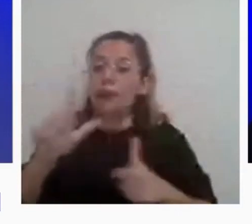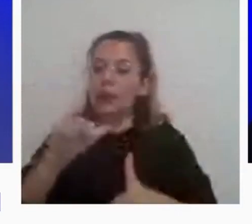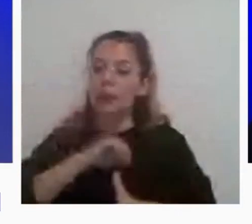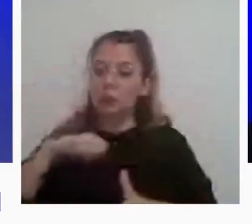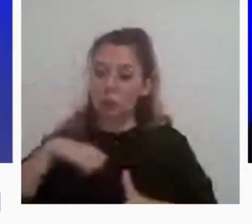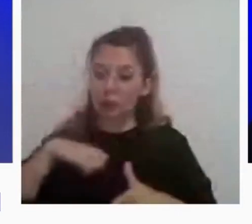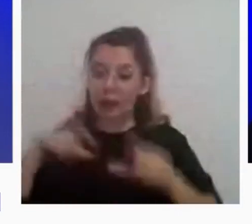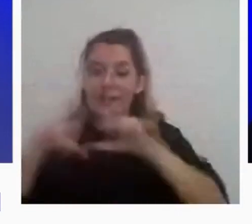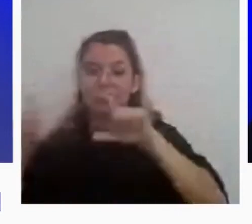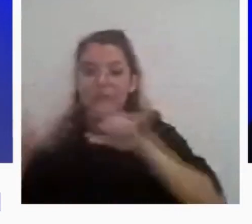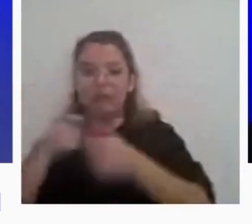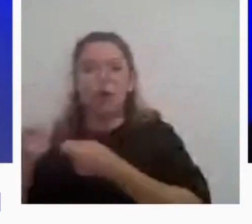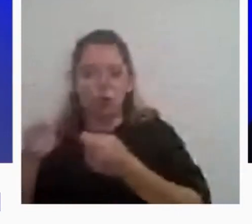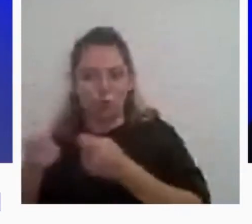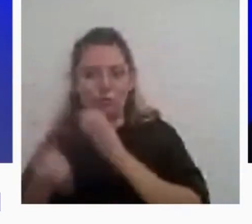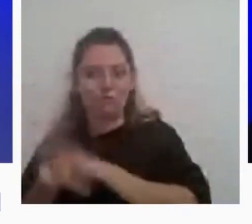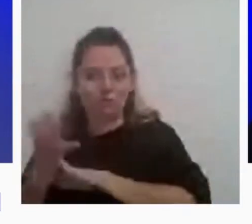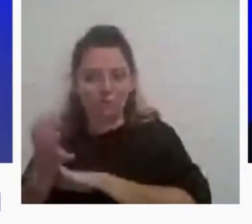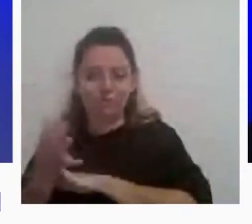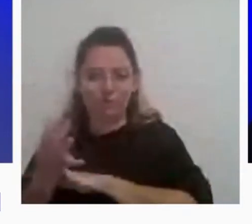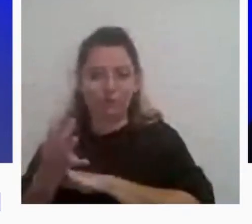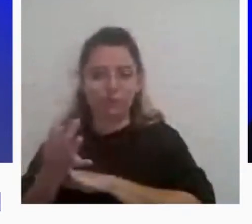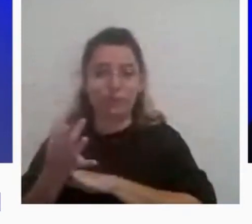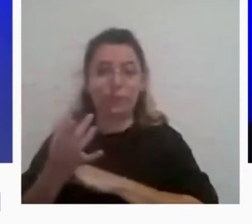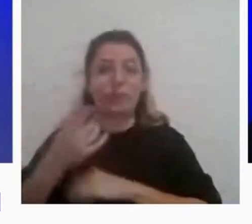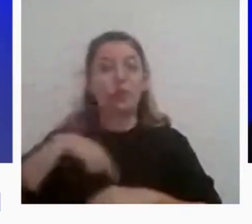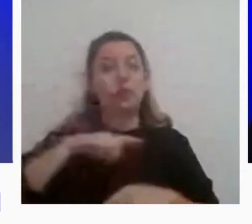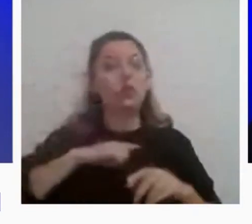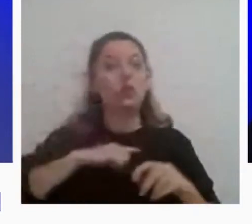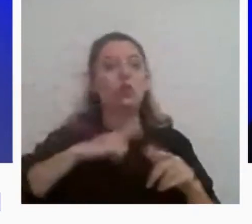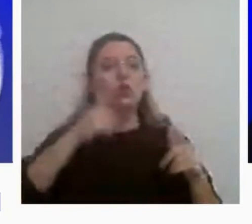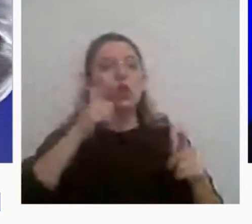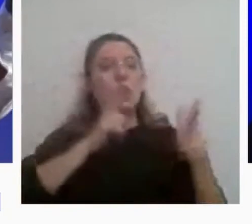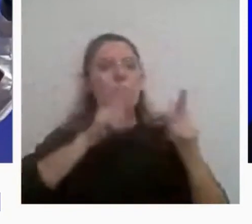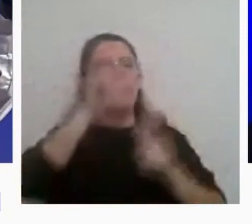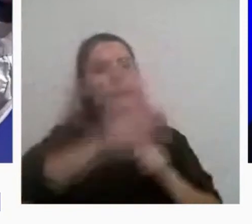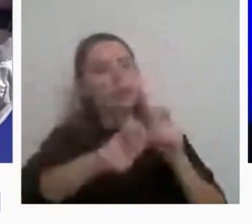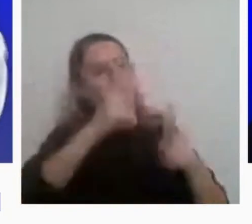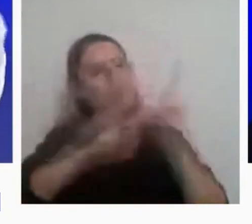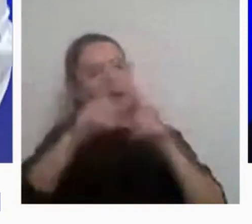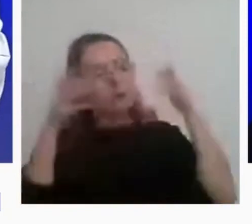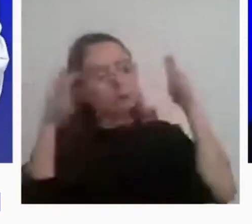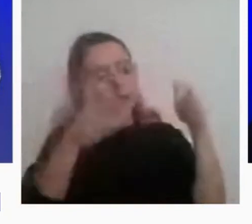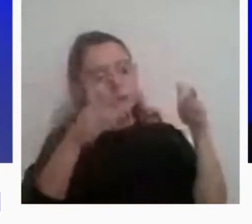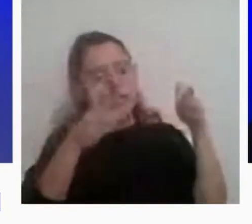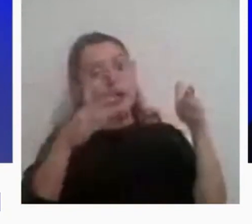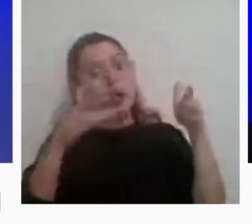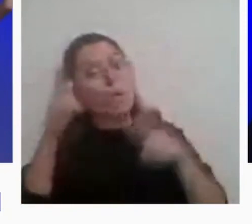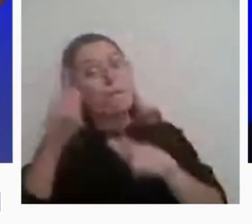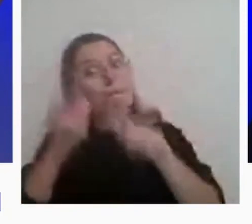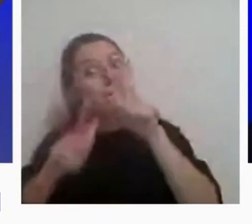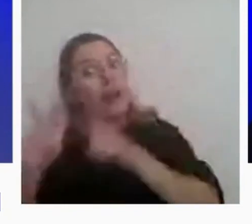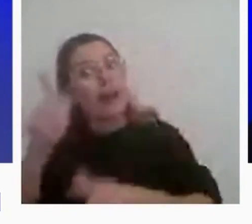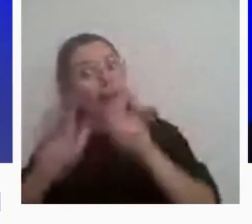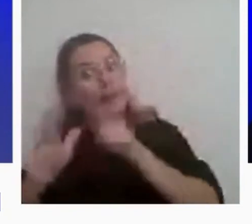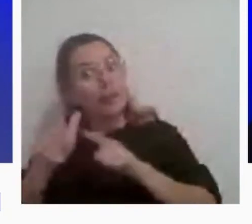nuestra competencia, se centra en el viajero muchísimo, y nosotros también. Pero entendemos que el mundo del viajero profesional es uno y el mundo de la empresa